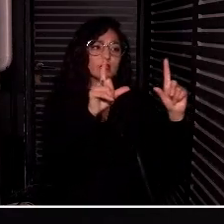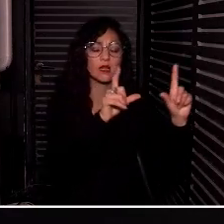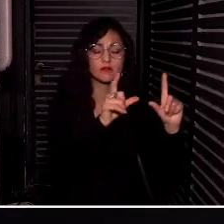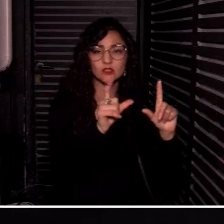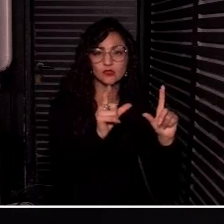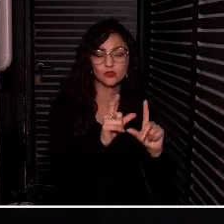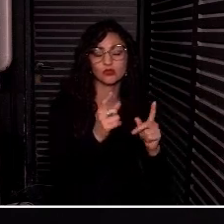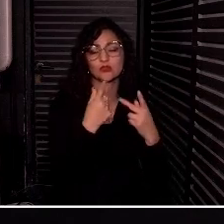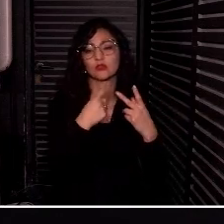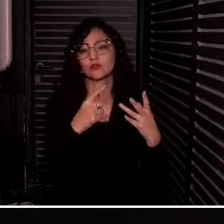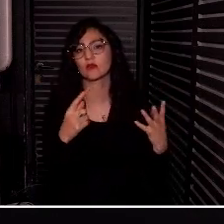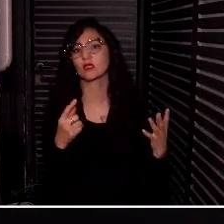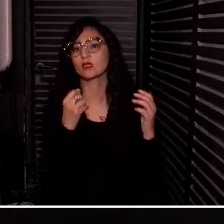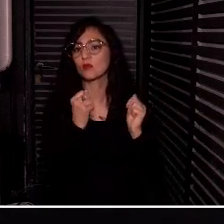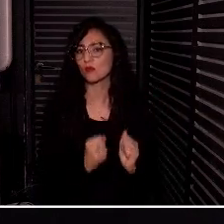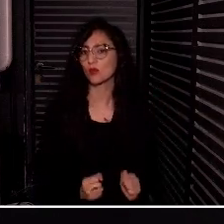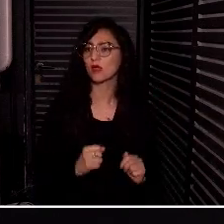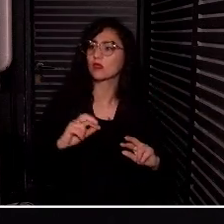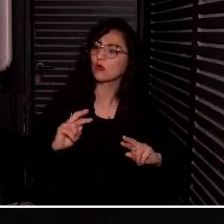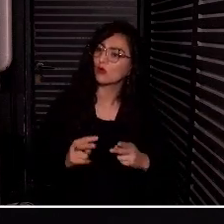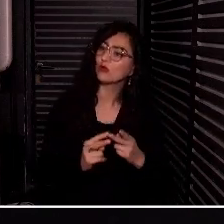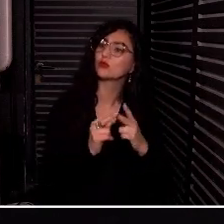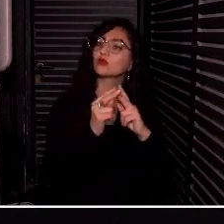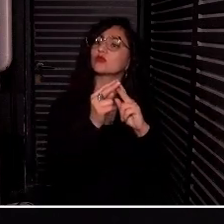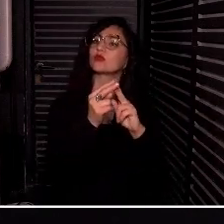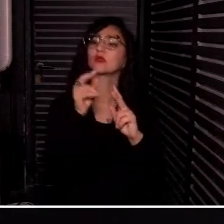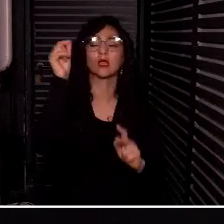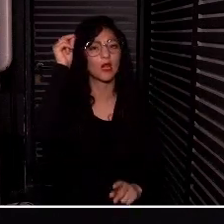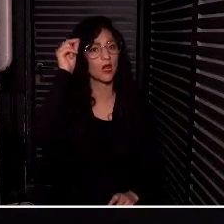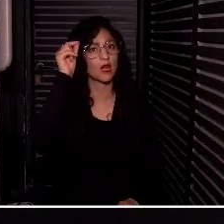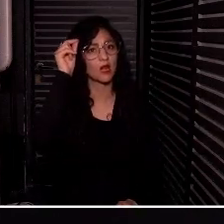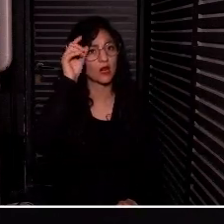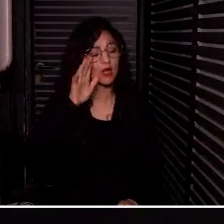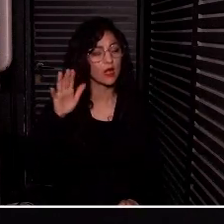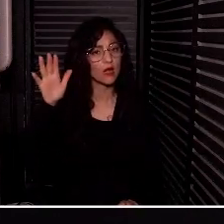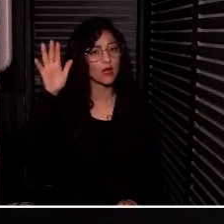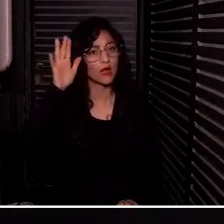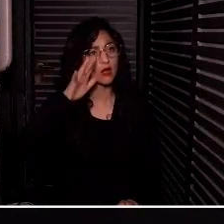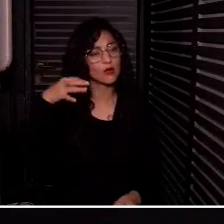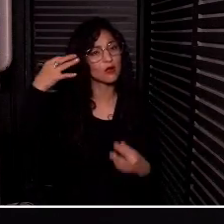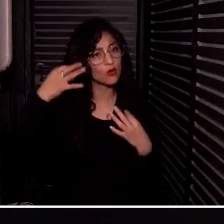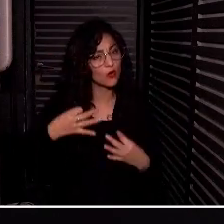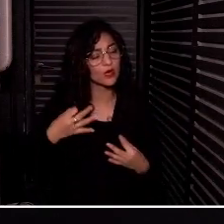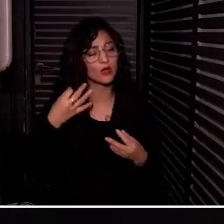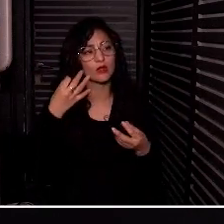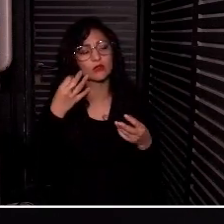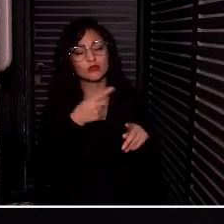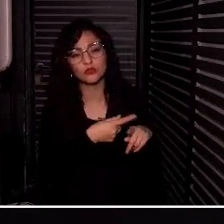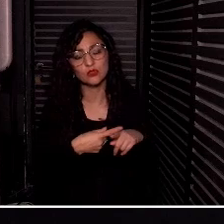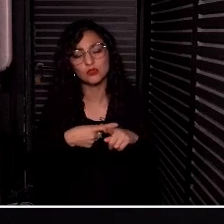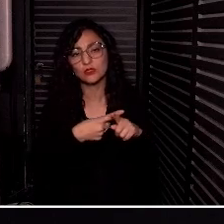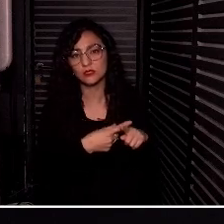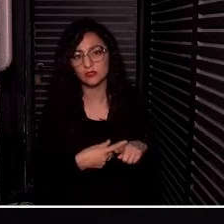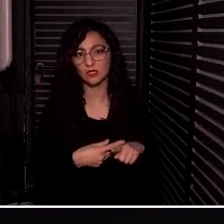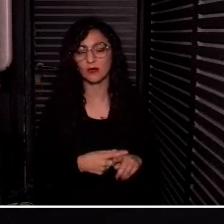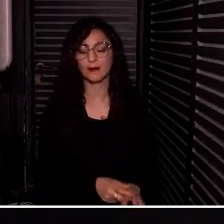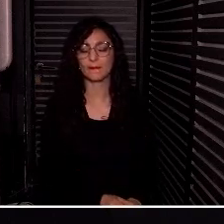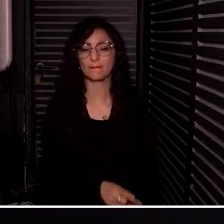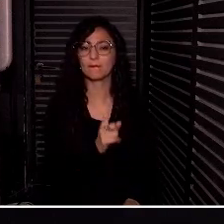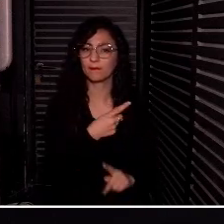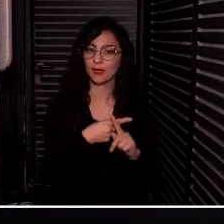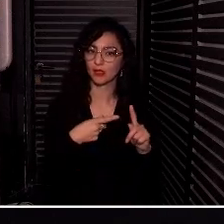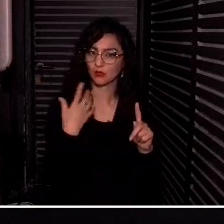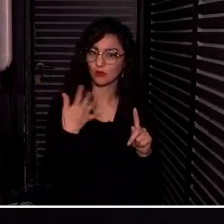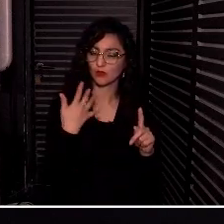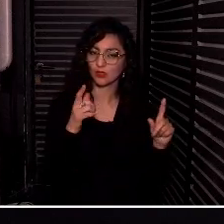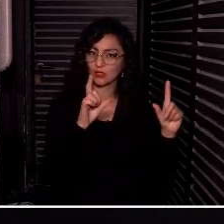deseable poder llegar a construir la lógica de una responsabilidad social de de un medio tan importante como